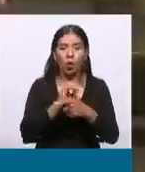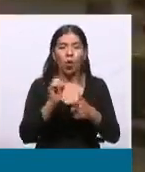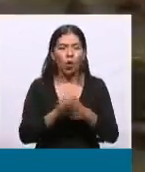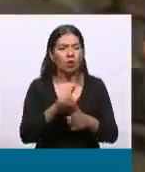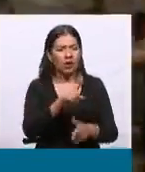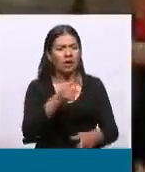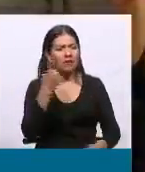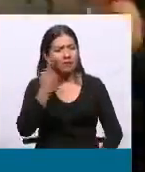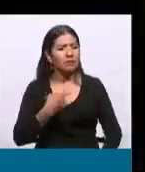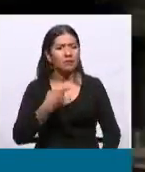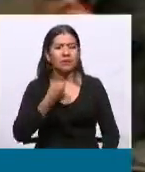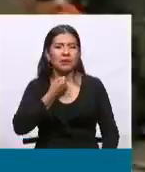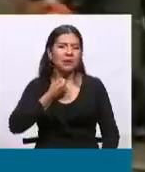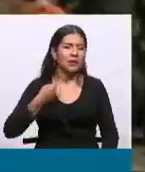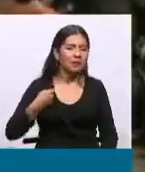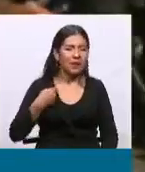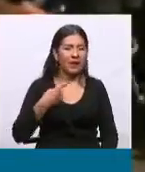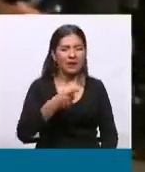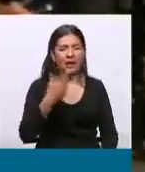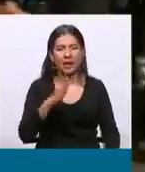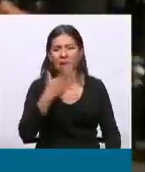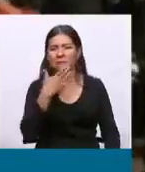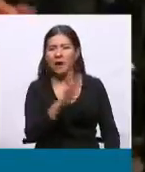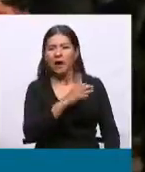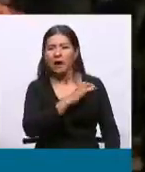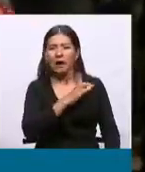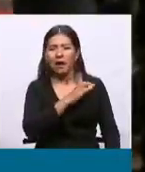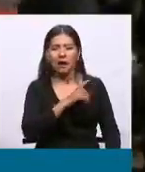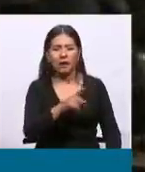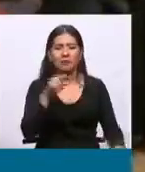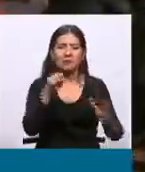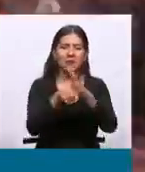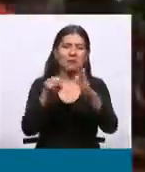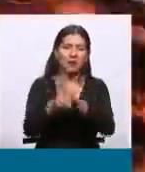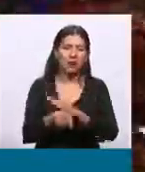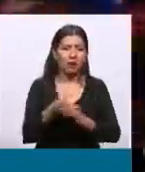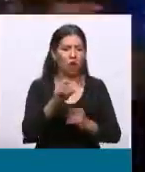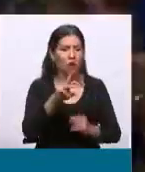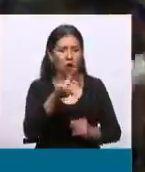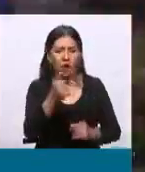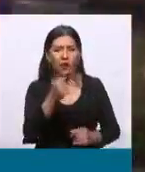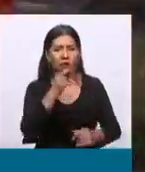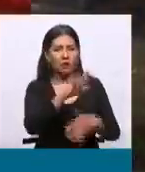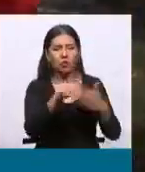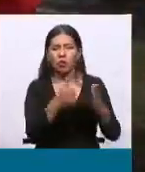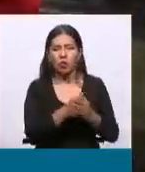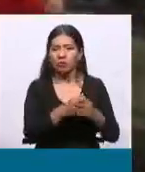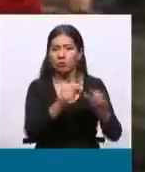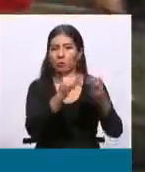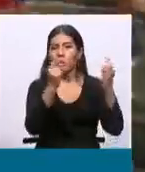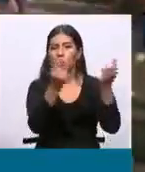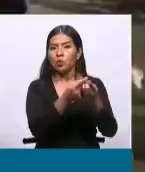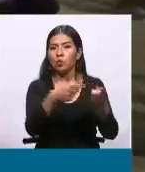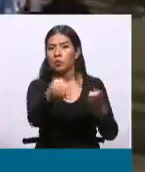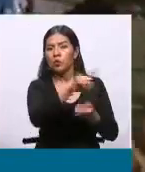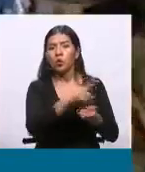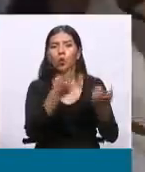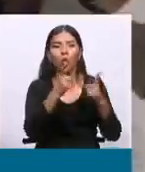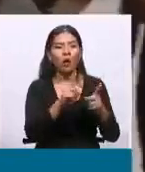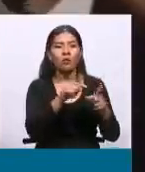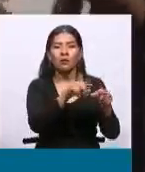maleantes, son salvajes, son criminales, hordas, cuando se trata